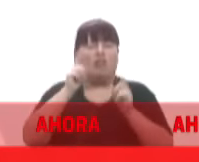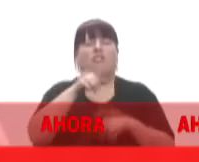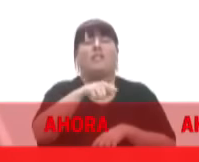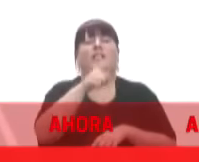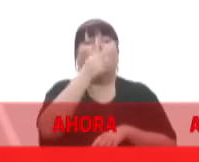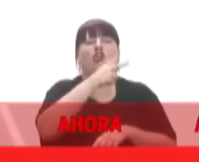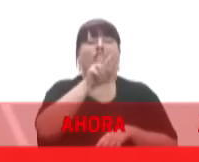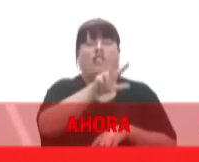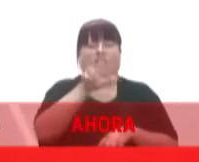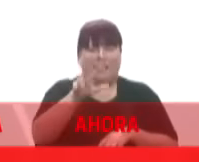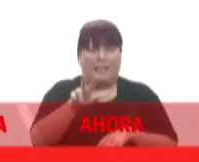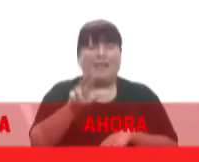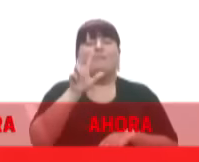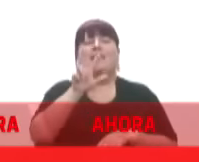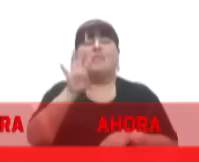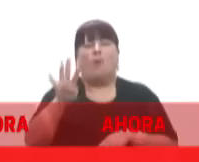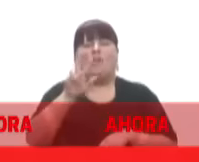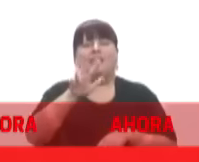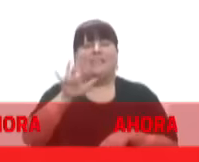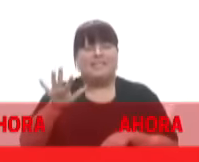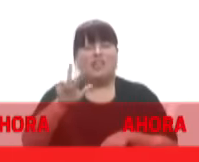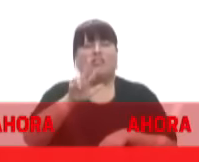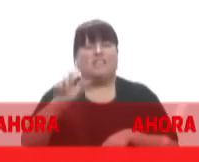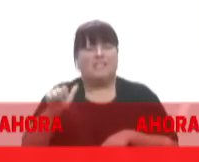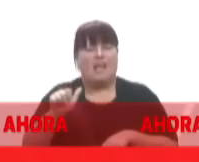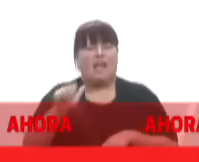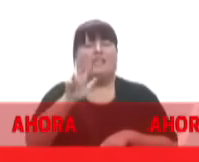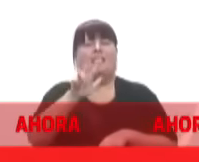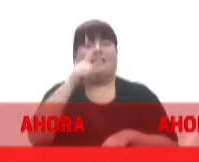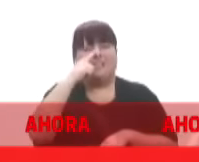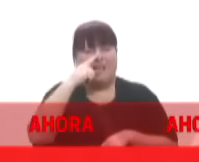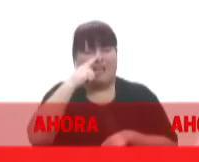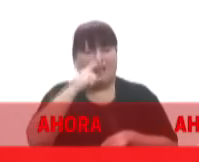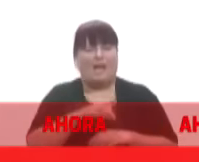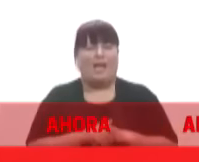233, 34, 35, 36, 37,